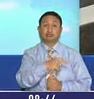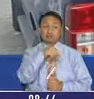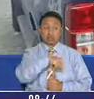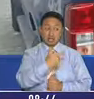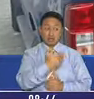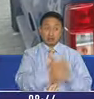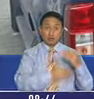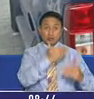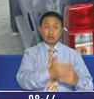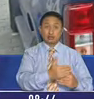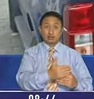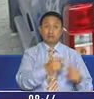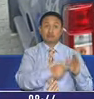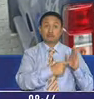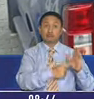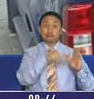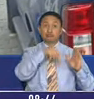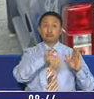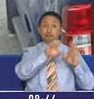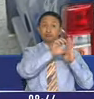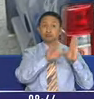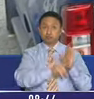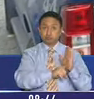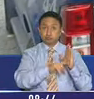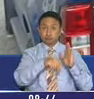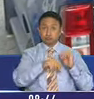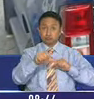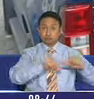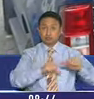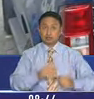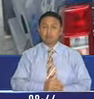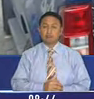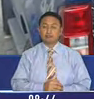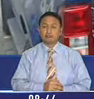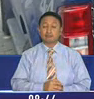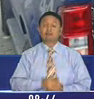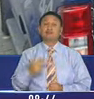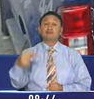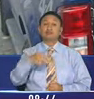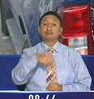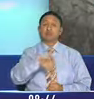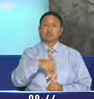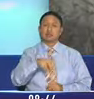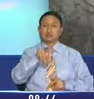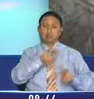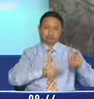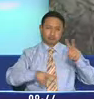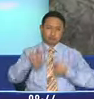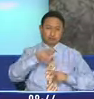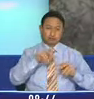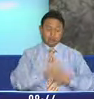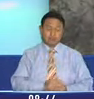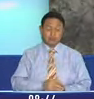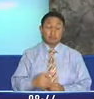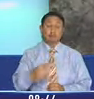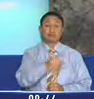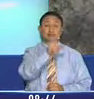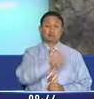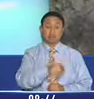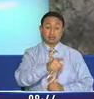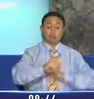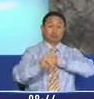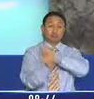proceso que se establece de acuerdo al Código Orgánico Administrativo. Se deberá realizar un monitoreo y se determinarán posibles